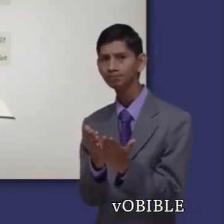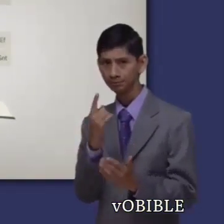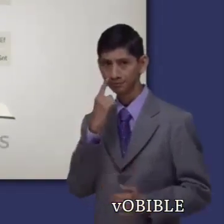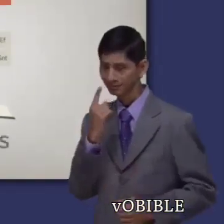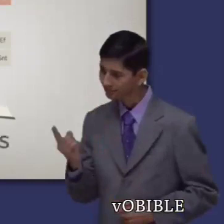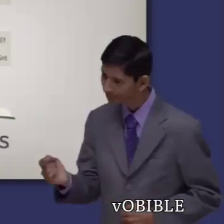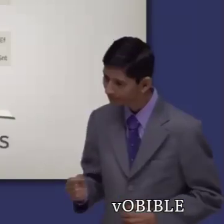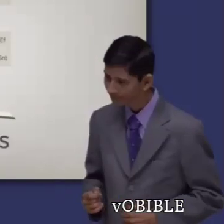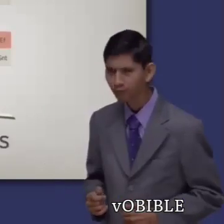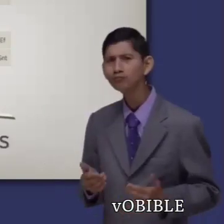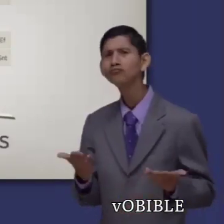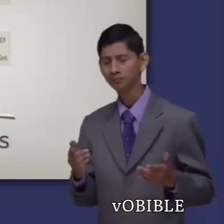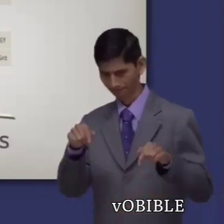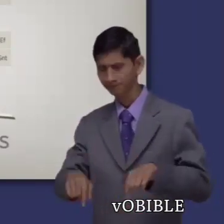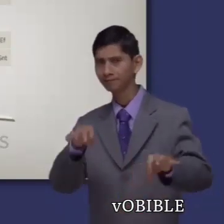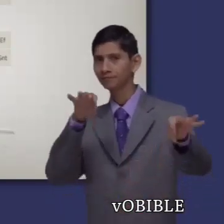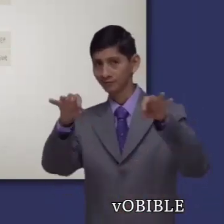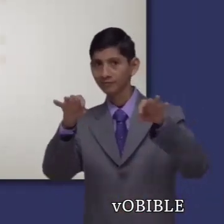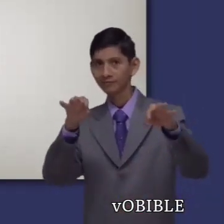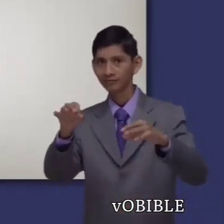Información sobre Primera a los Tesalonicenses.